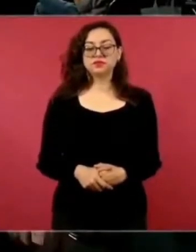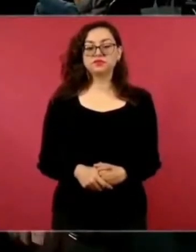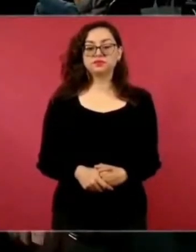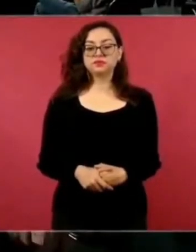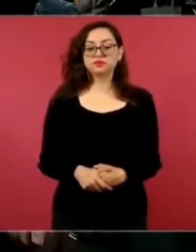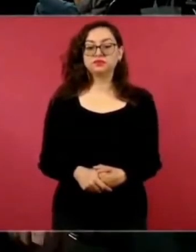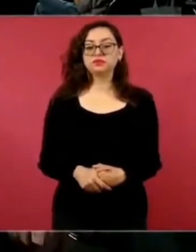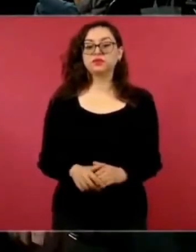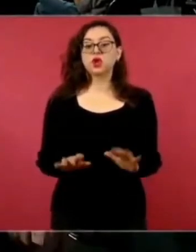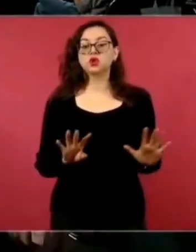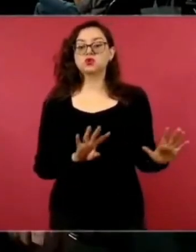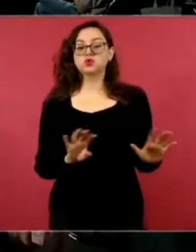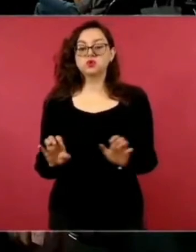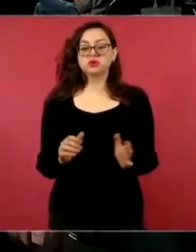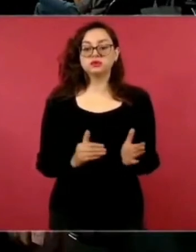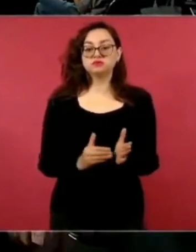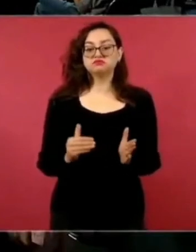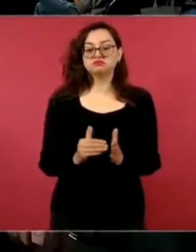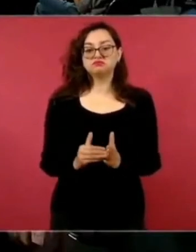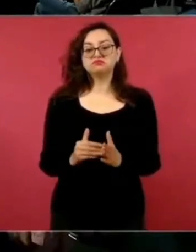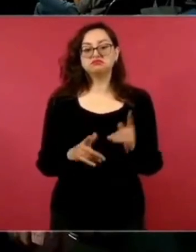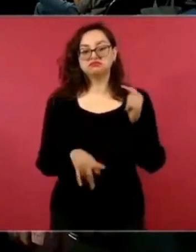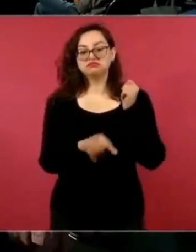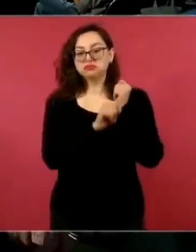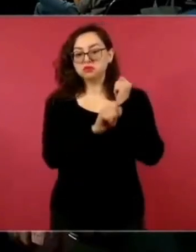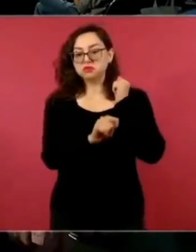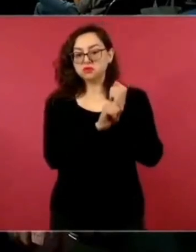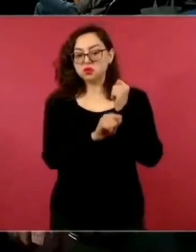900 millones para traslado.